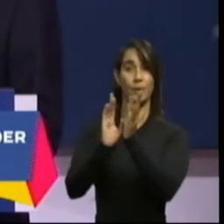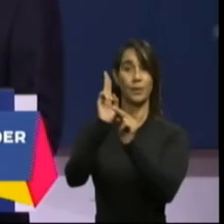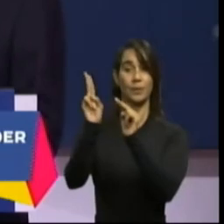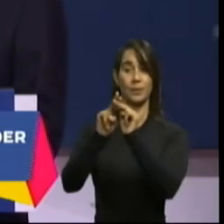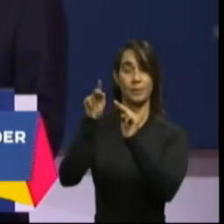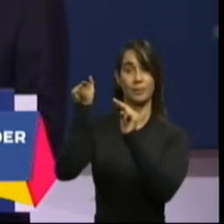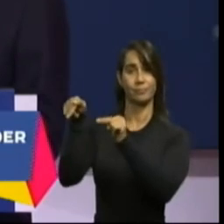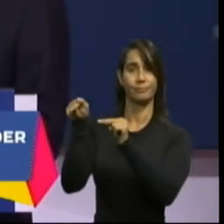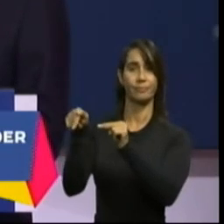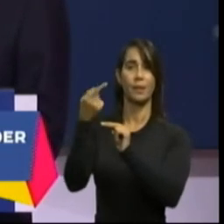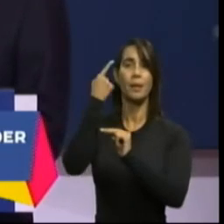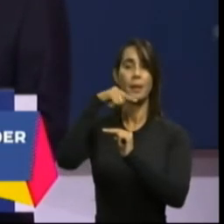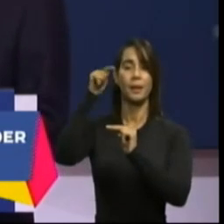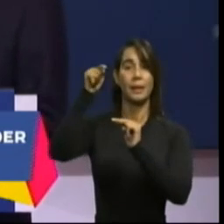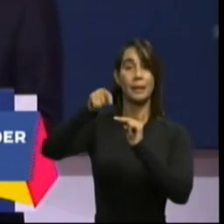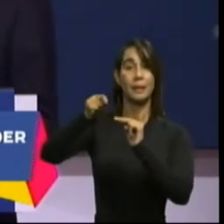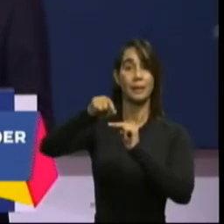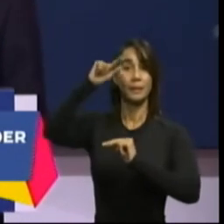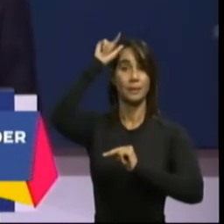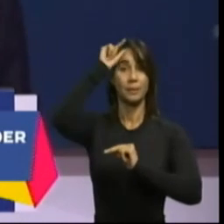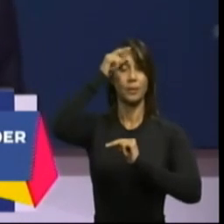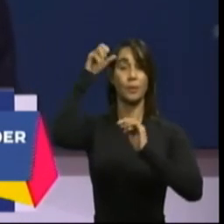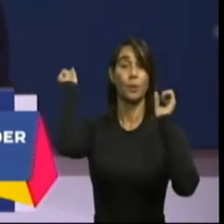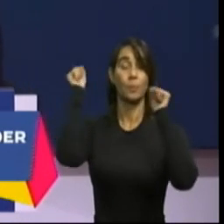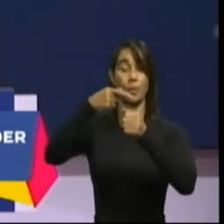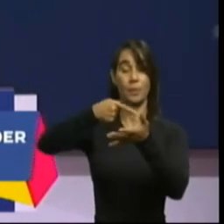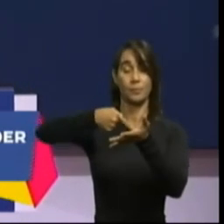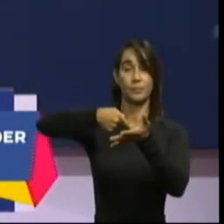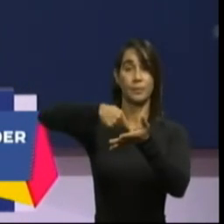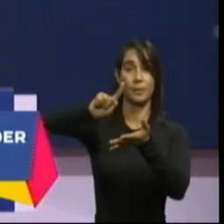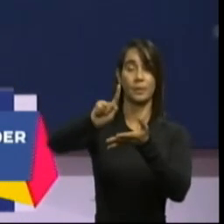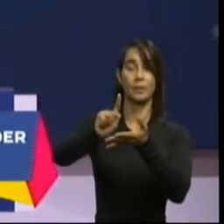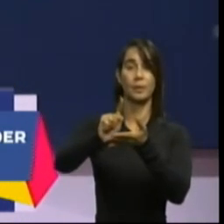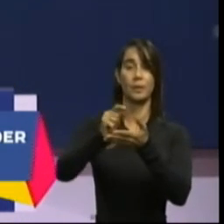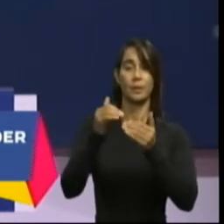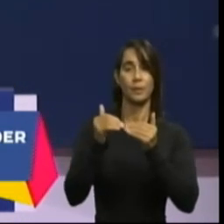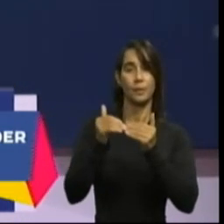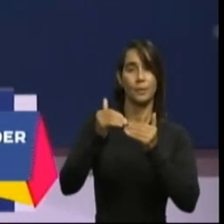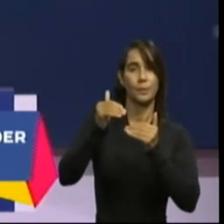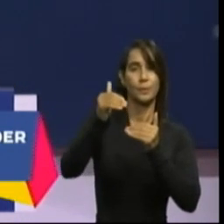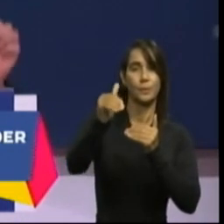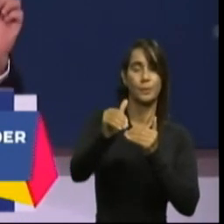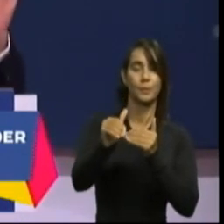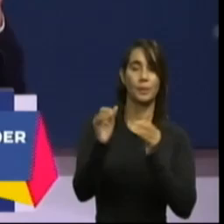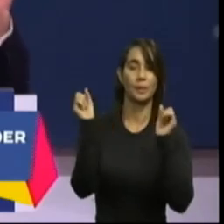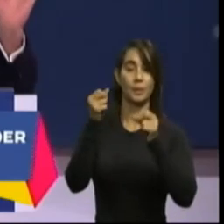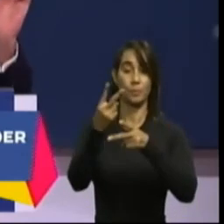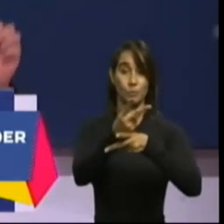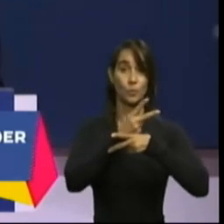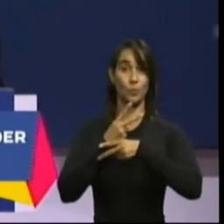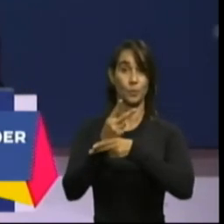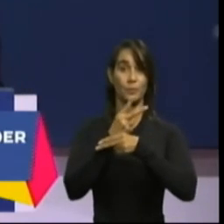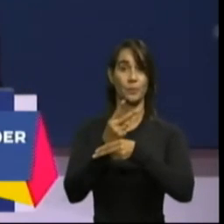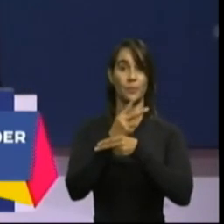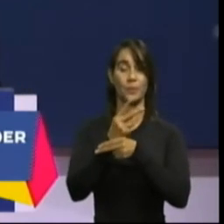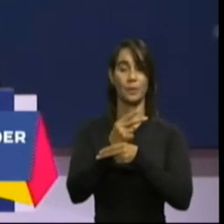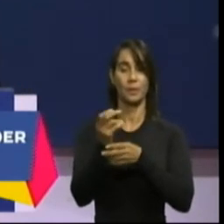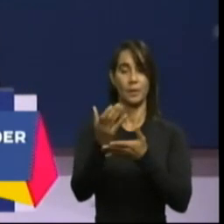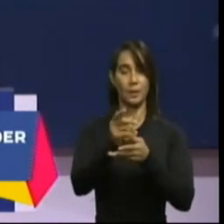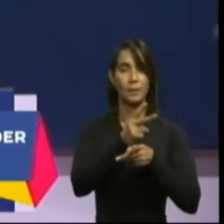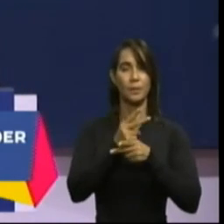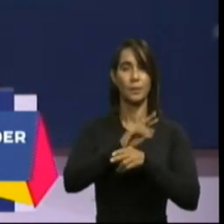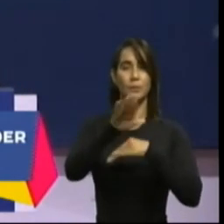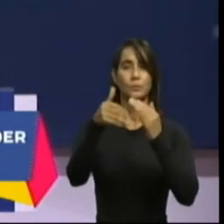nuestro país para que este poder constitucional apruebe una ley de extinción de dominio con la que esperamos proteger adecuadamente el